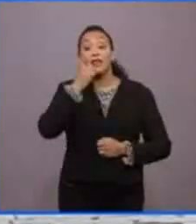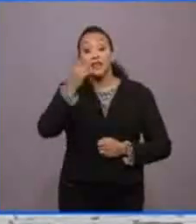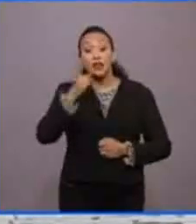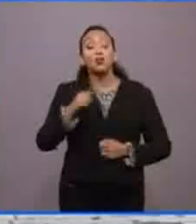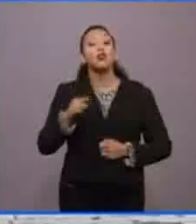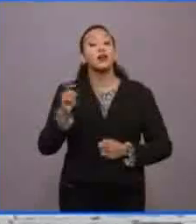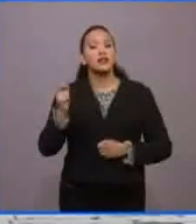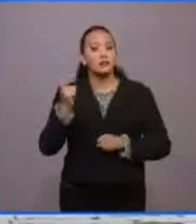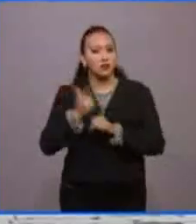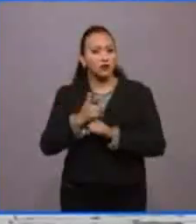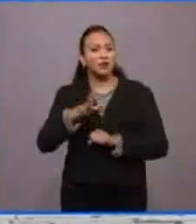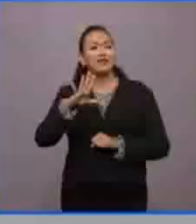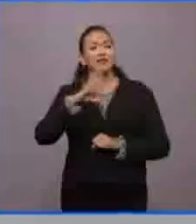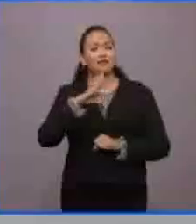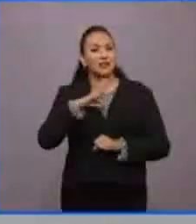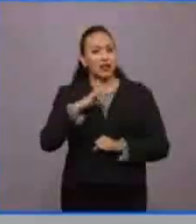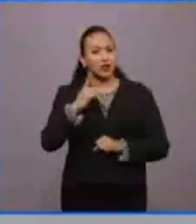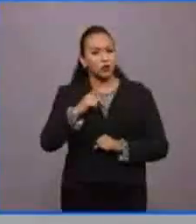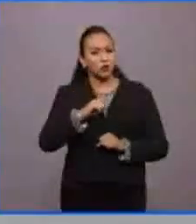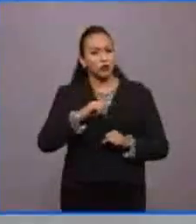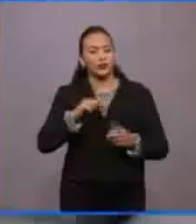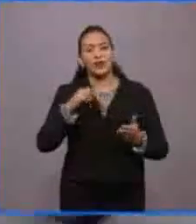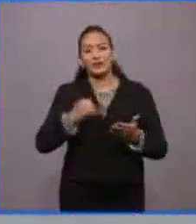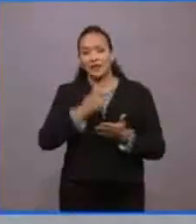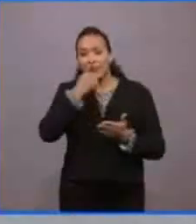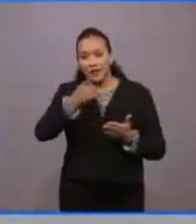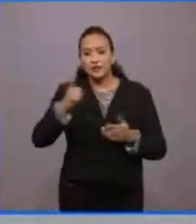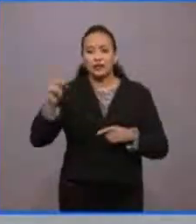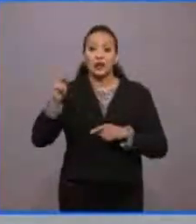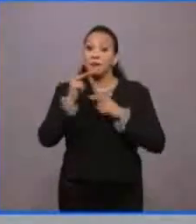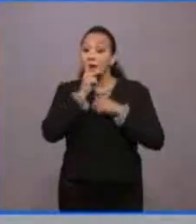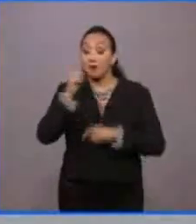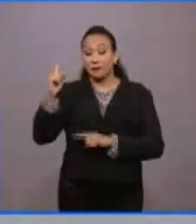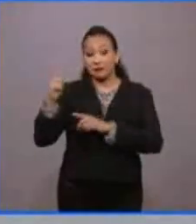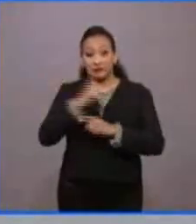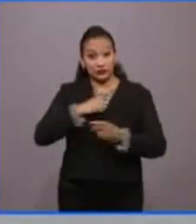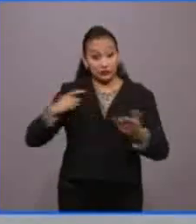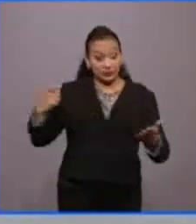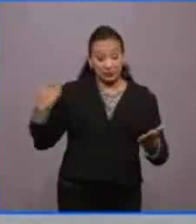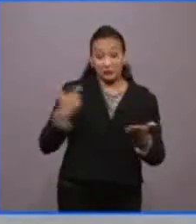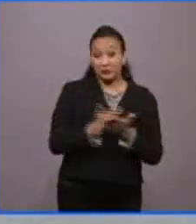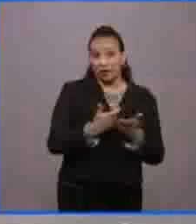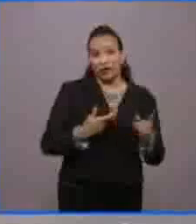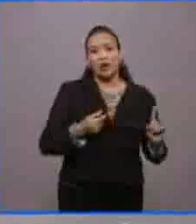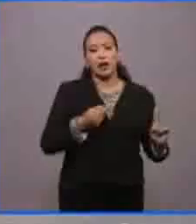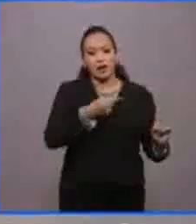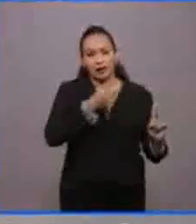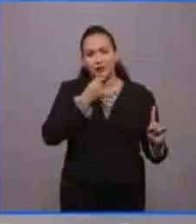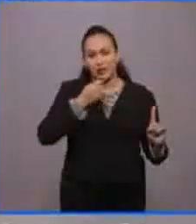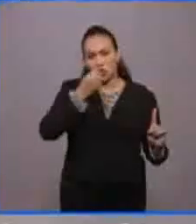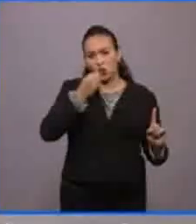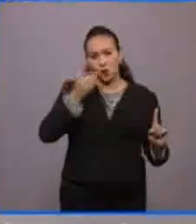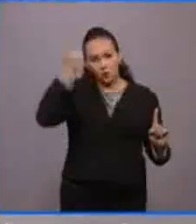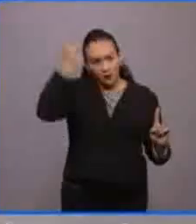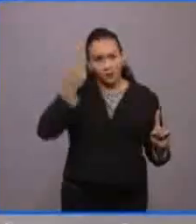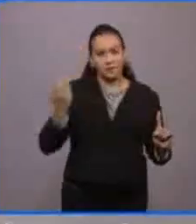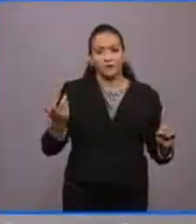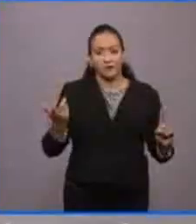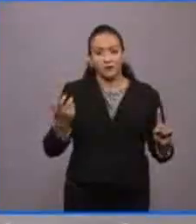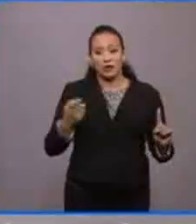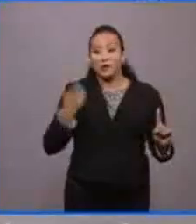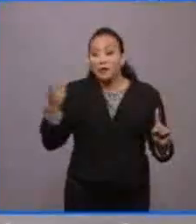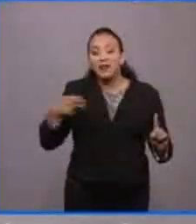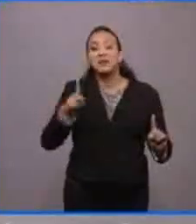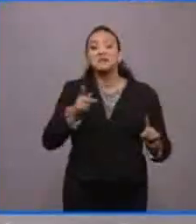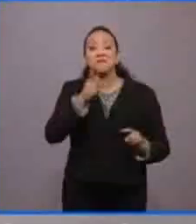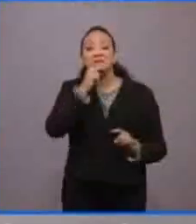existía una resolución civil que establecía la obligación alimentaria del padre, así como el derecho del niño a recibirlos, obligación que se